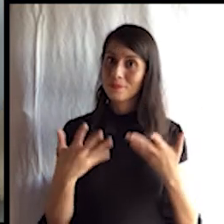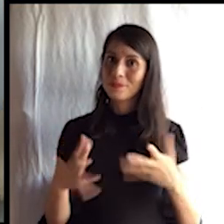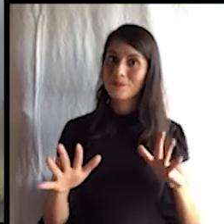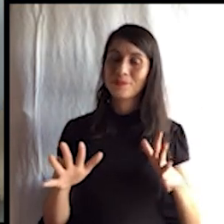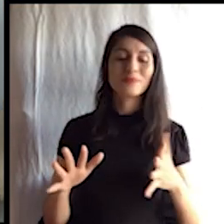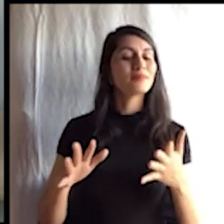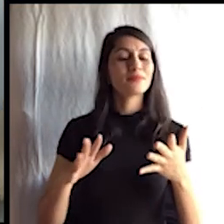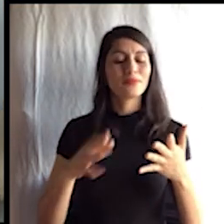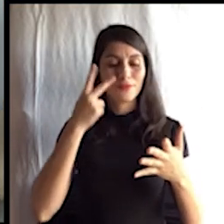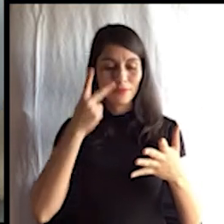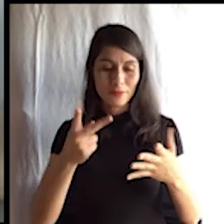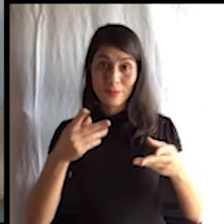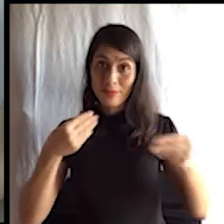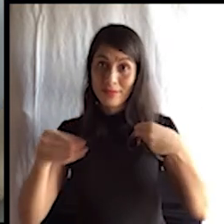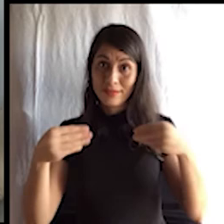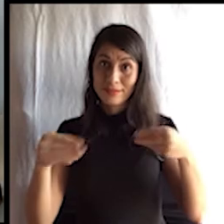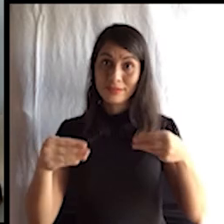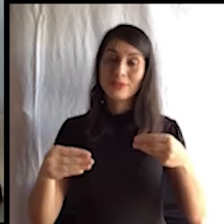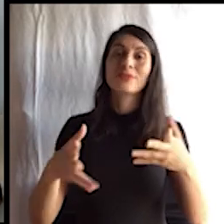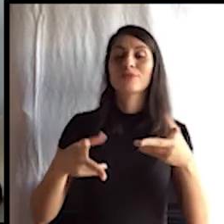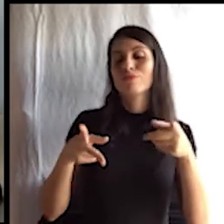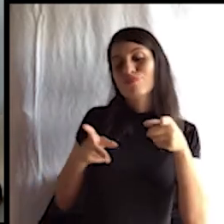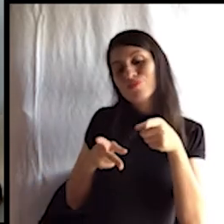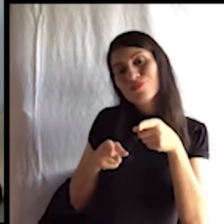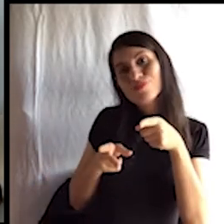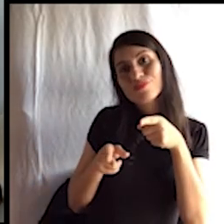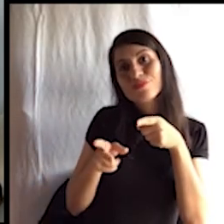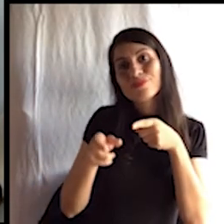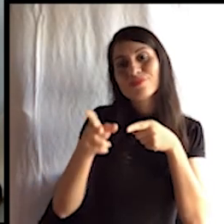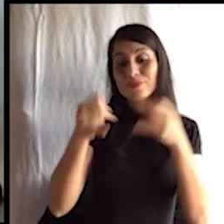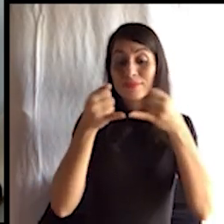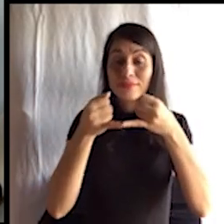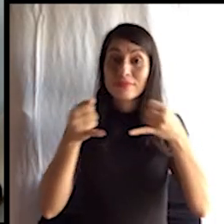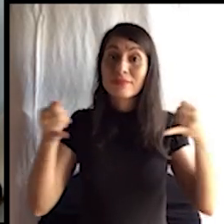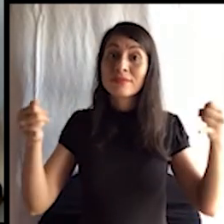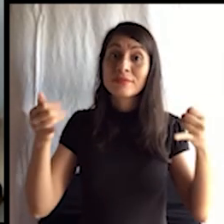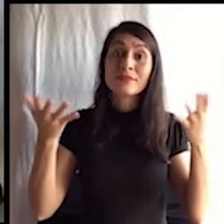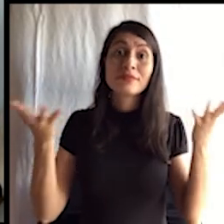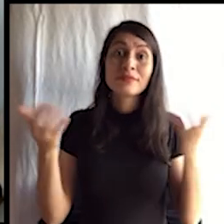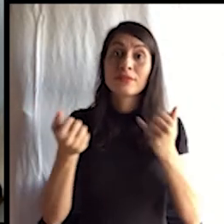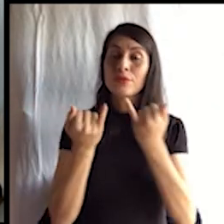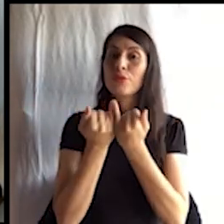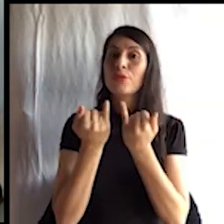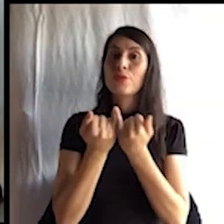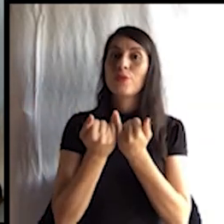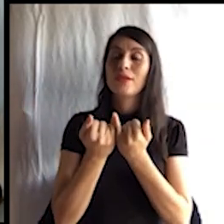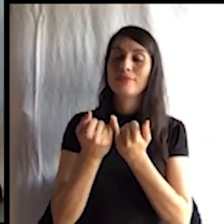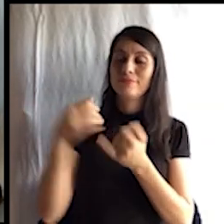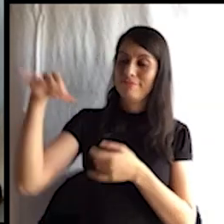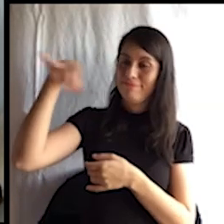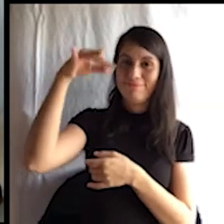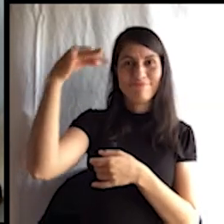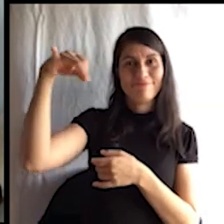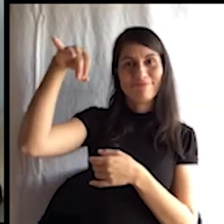Una vez que hemos envuelto el cartón, vamos a cortar un pedazo de lana que nos servirá como colgante.